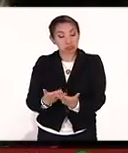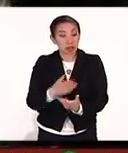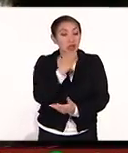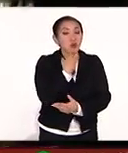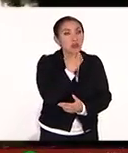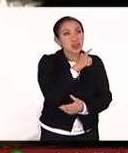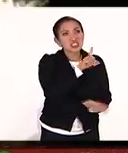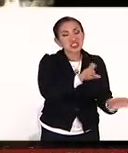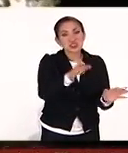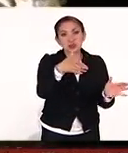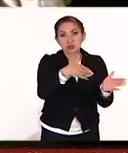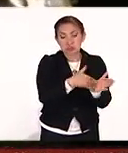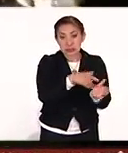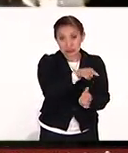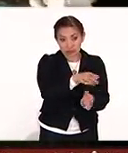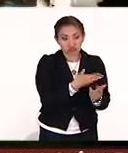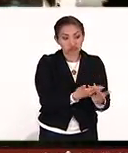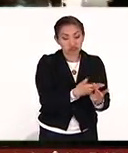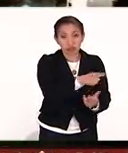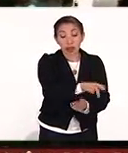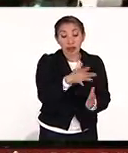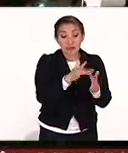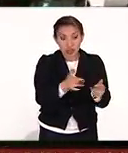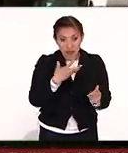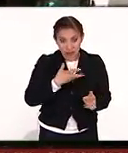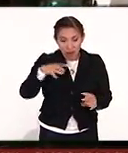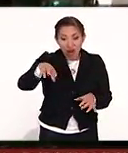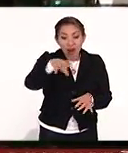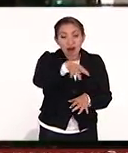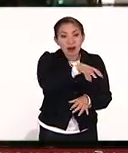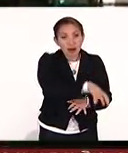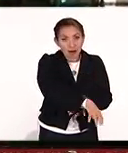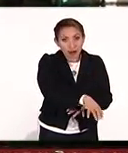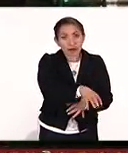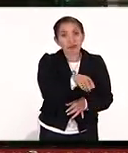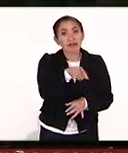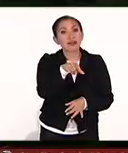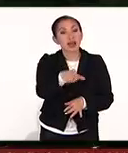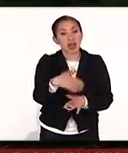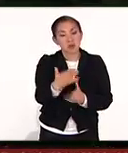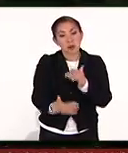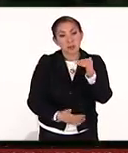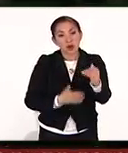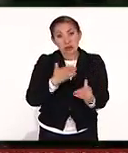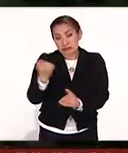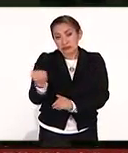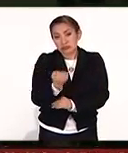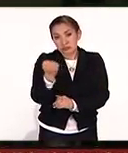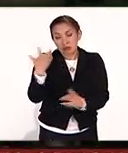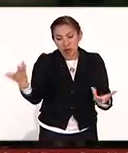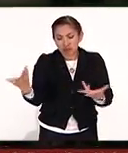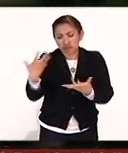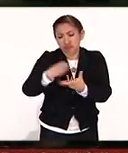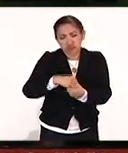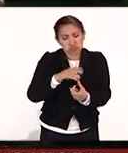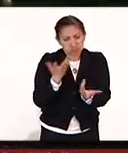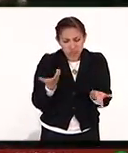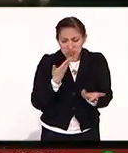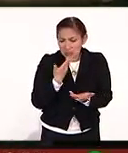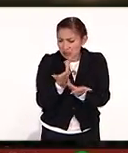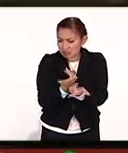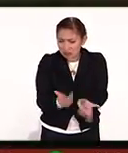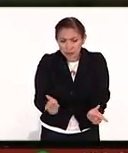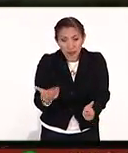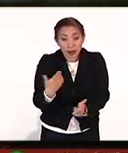de 700,000. Entonces, Francia es una sociedad que ha tenido el proceso afortunado de la integración. Sin